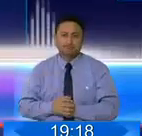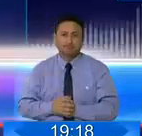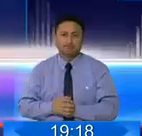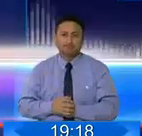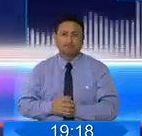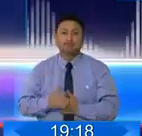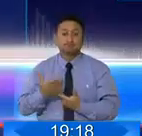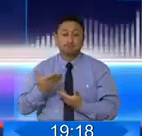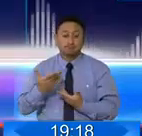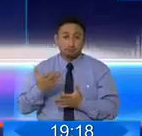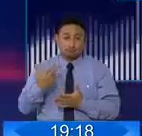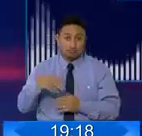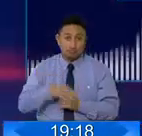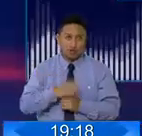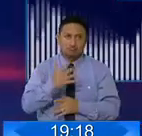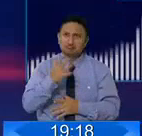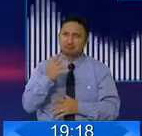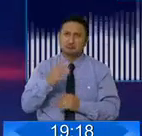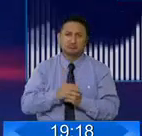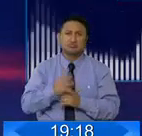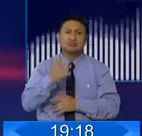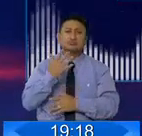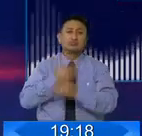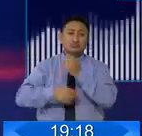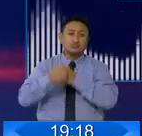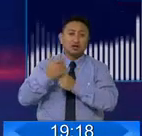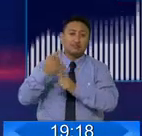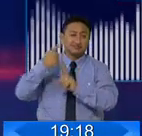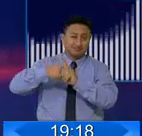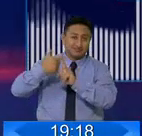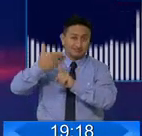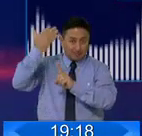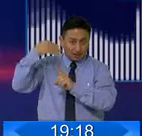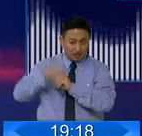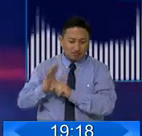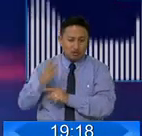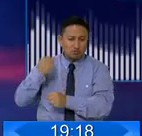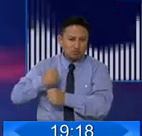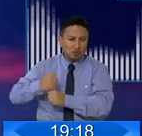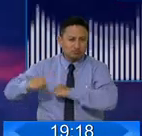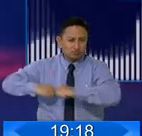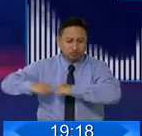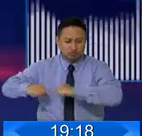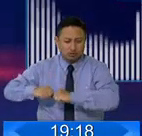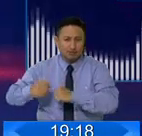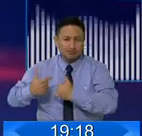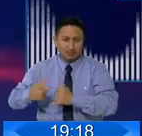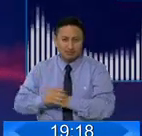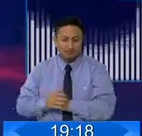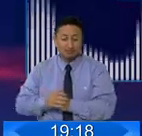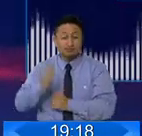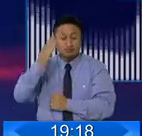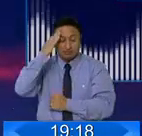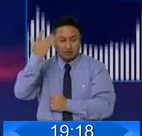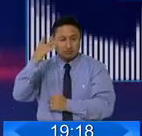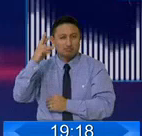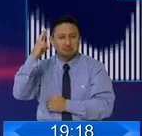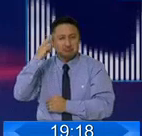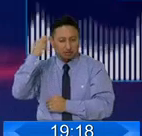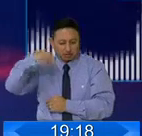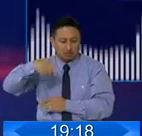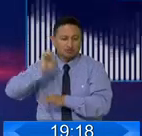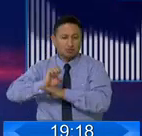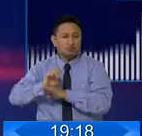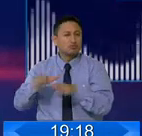ya venimos trabajando desde hace algunos meses, tomando en cuenta la situación del país, sobre todo